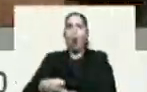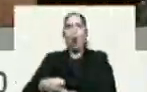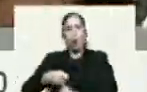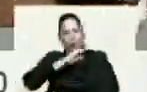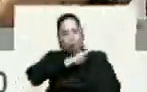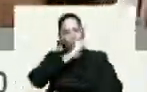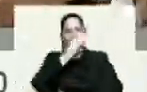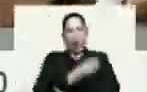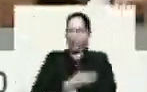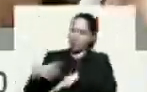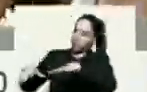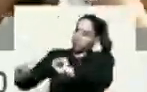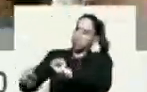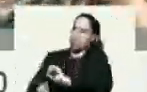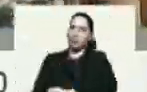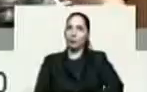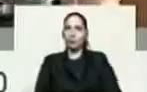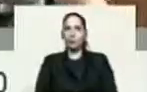imperialismo.